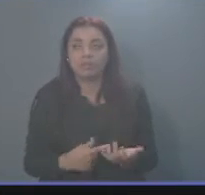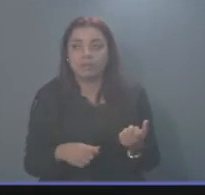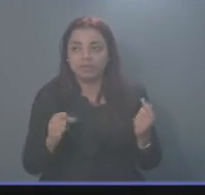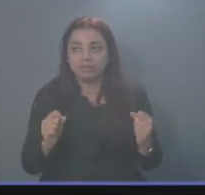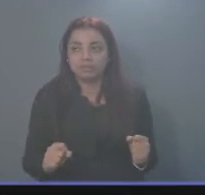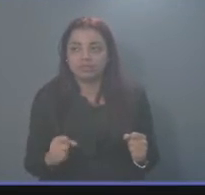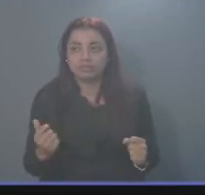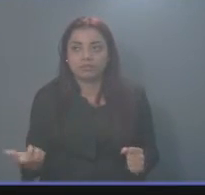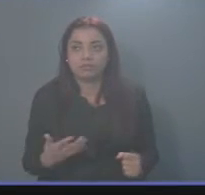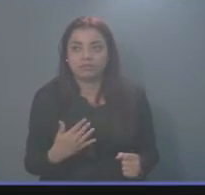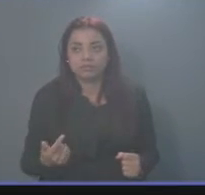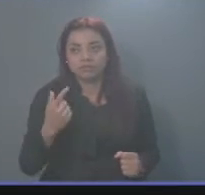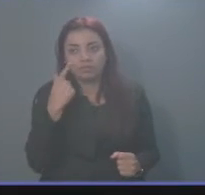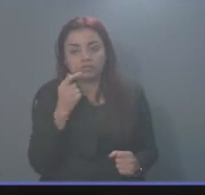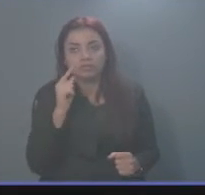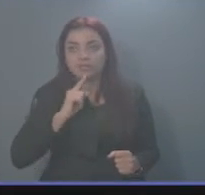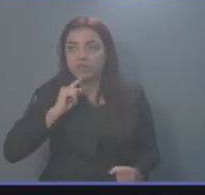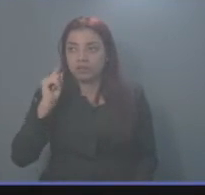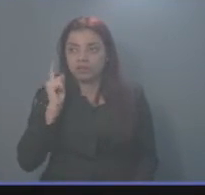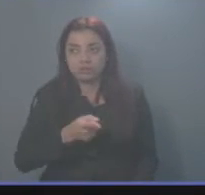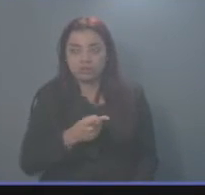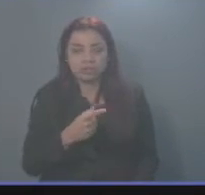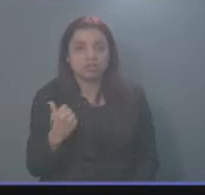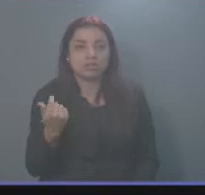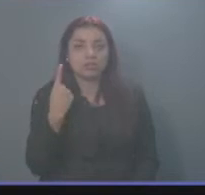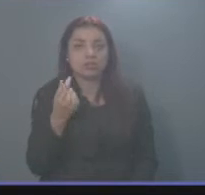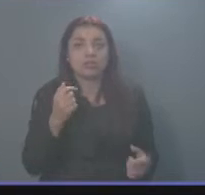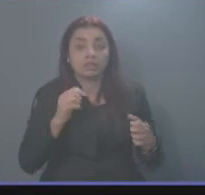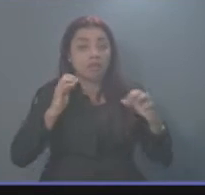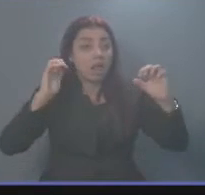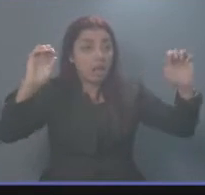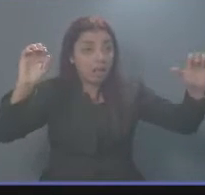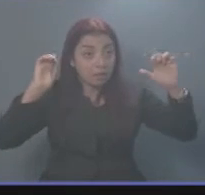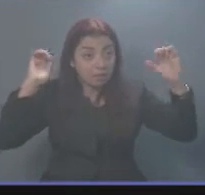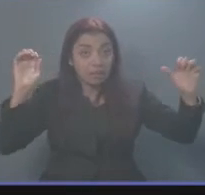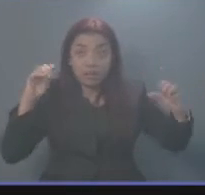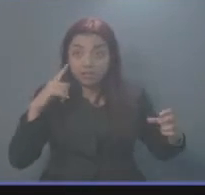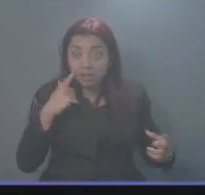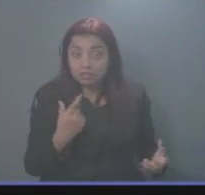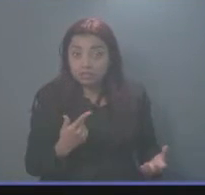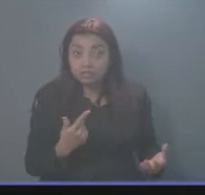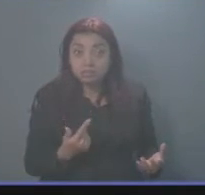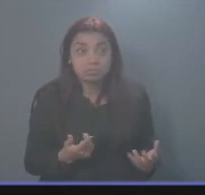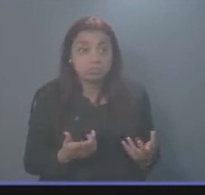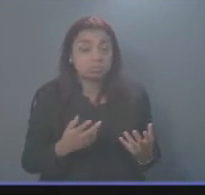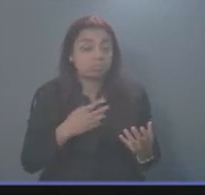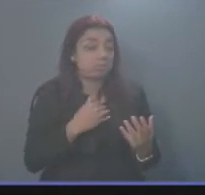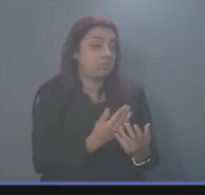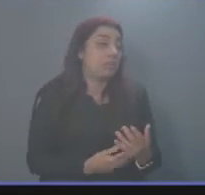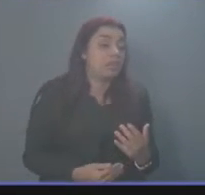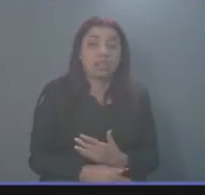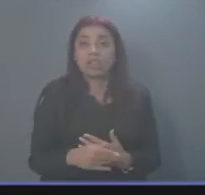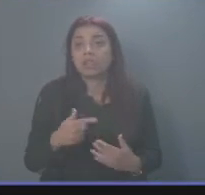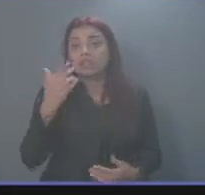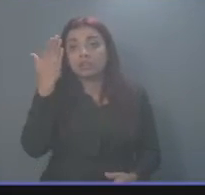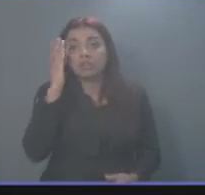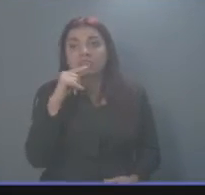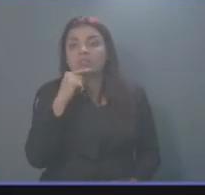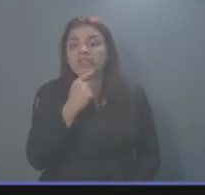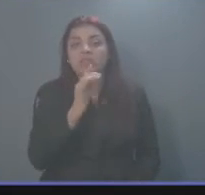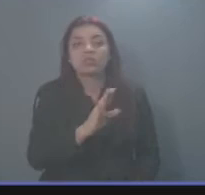obligatorio. Hoy por hoy un atleta se lesiona, no sabemos quién va a cubrir sus